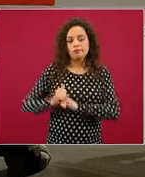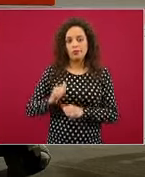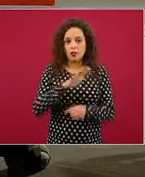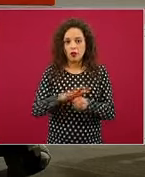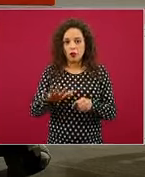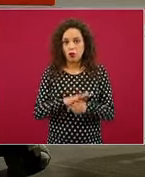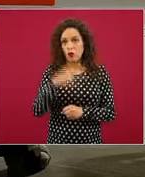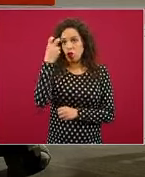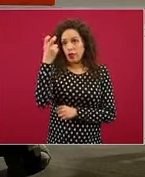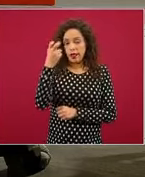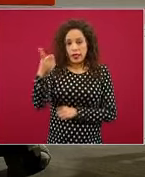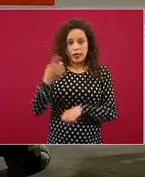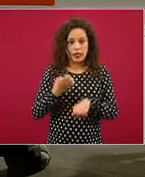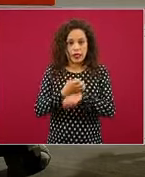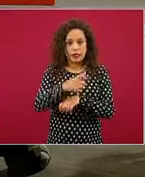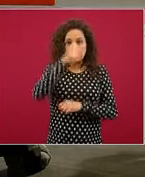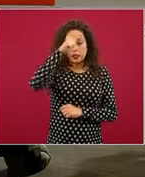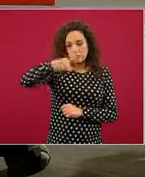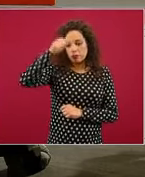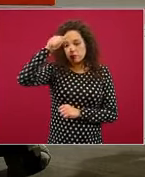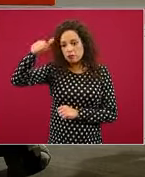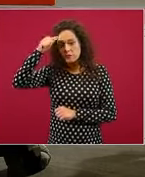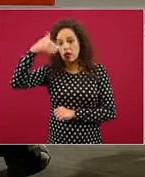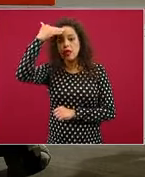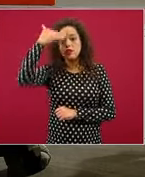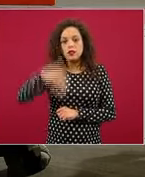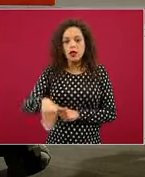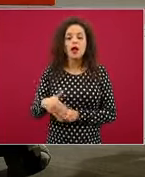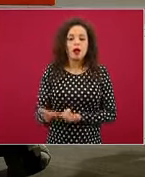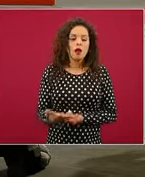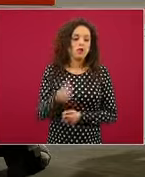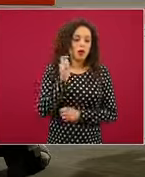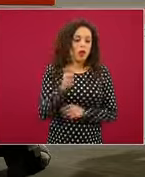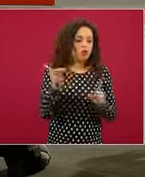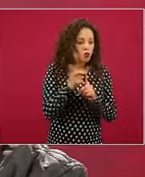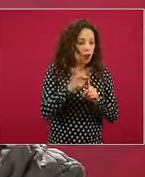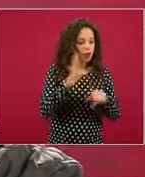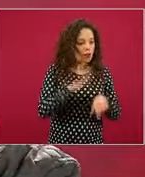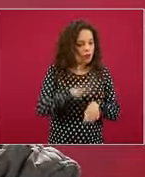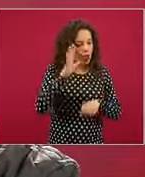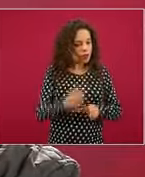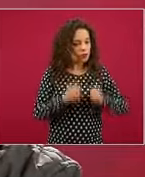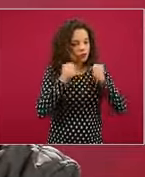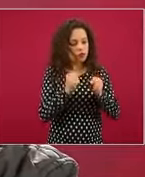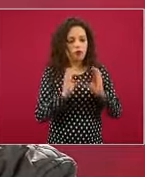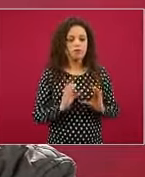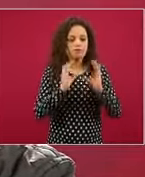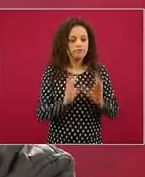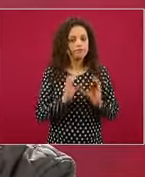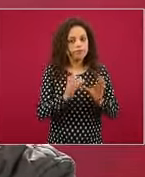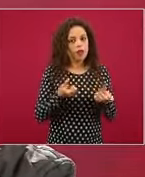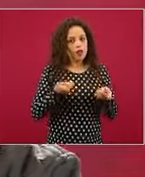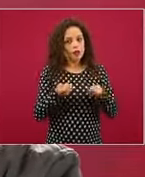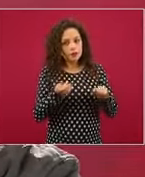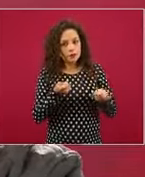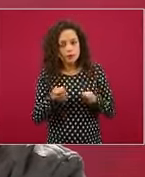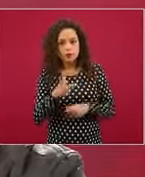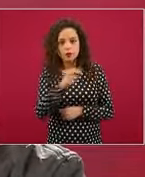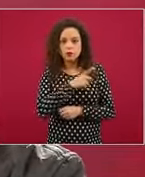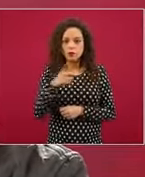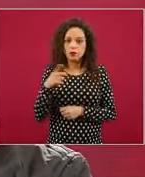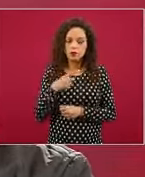estado en identificar de manera diferencial dónde hay que tener una mayor intensidad del confinamiento, es